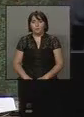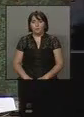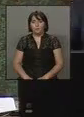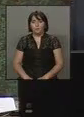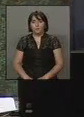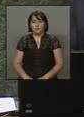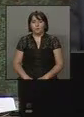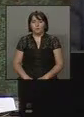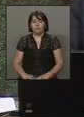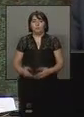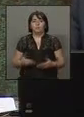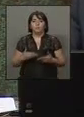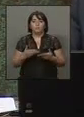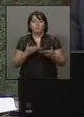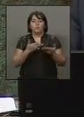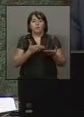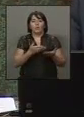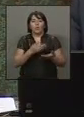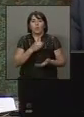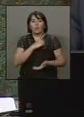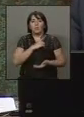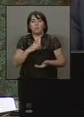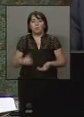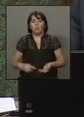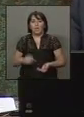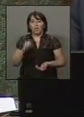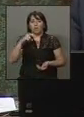Ofrezco la palabra al diputado Don Osvaldo Andrade.